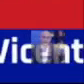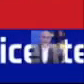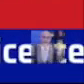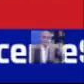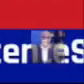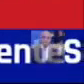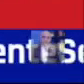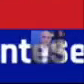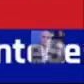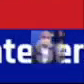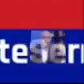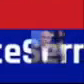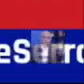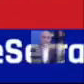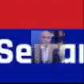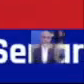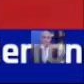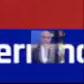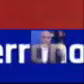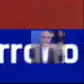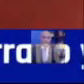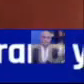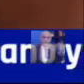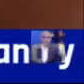eso? Mira, yo